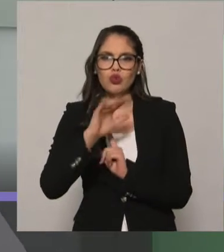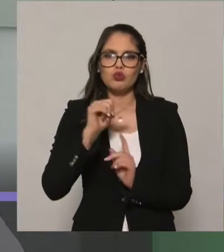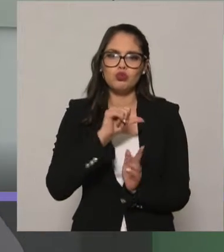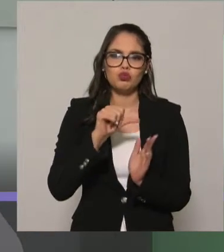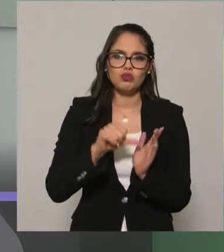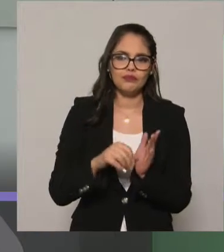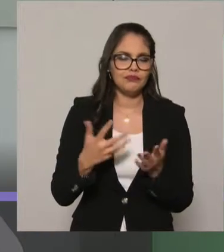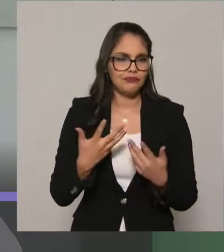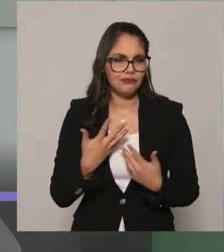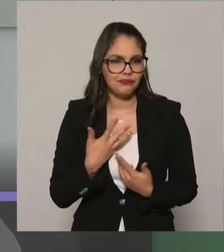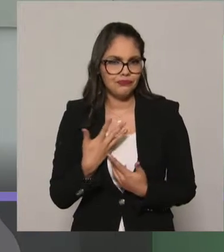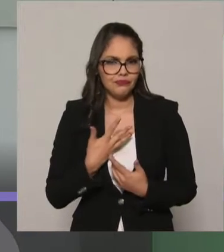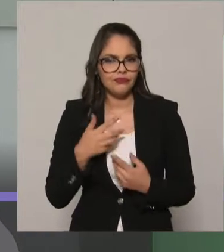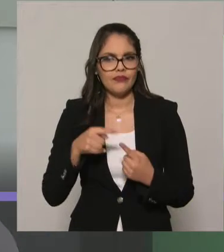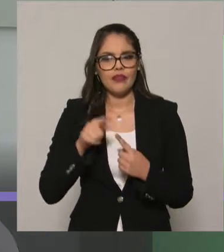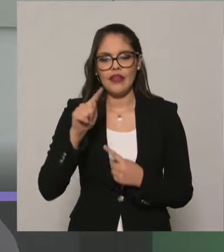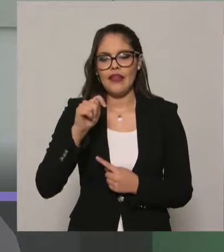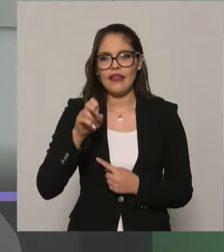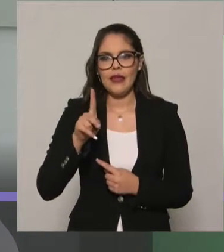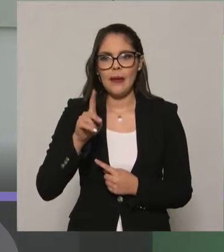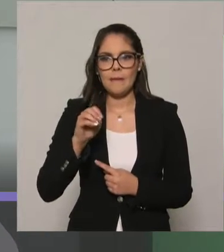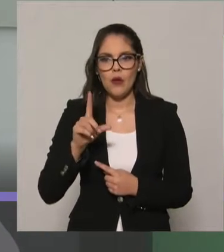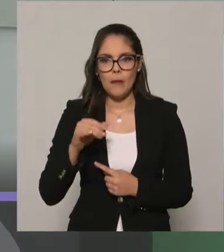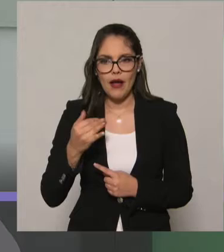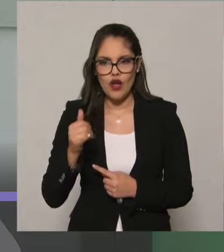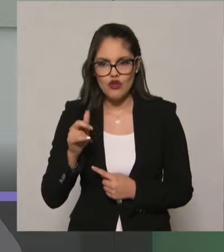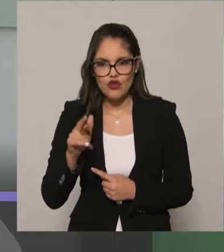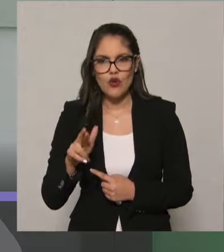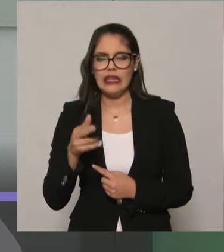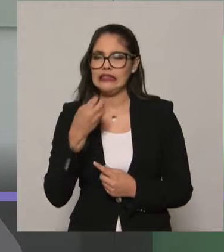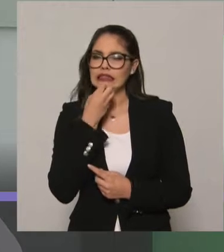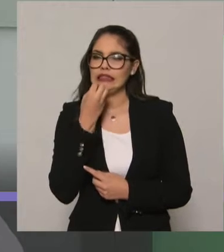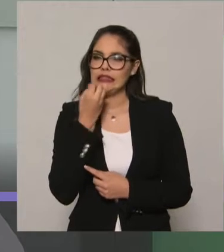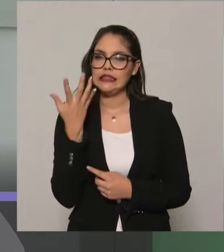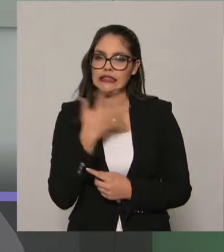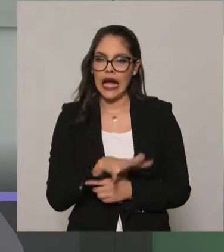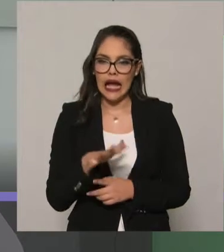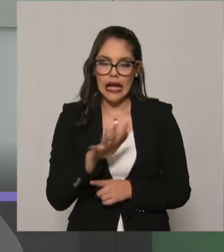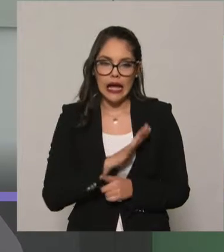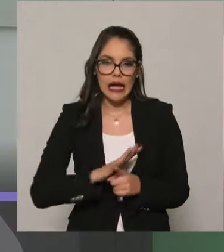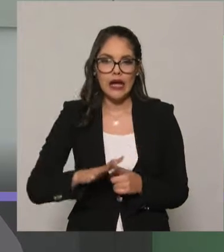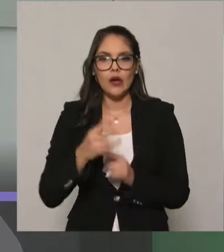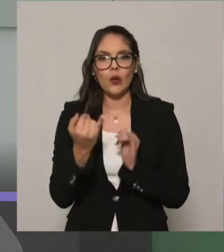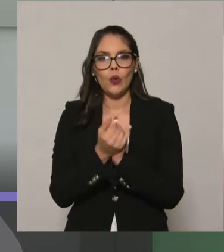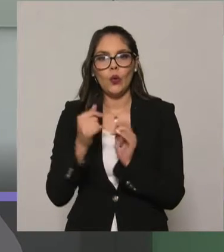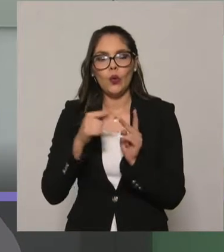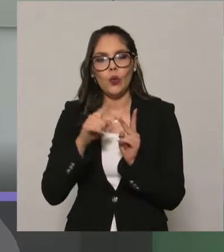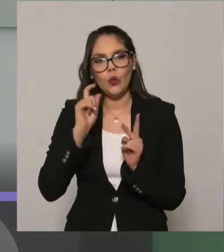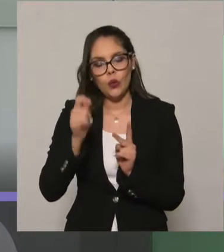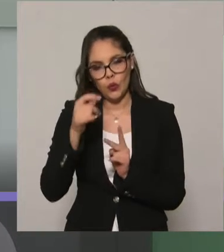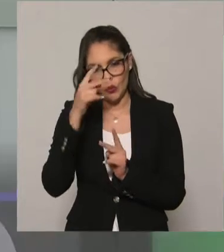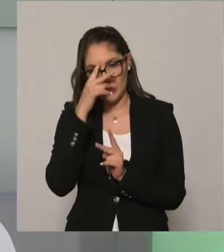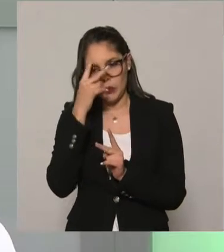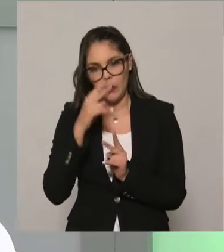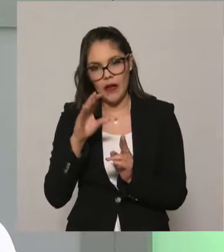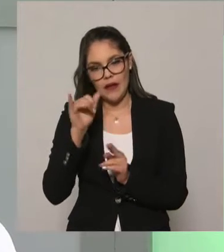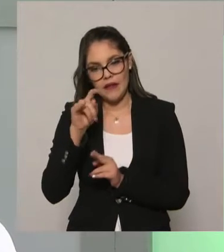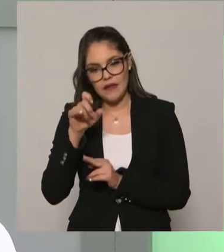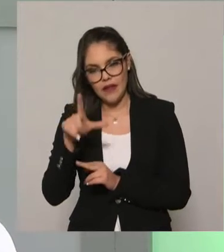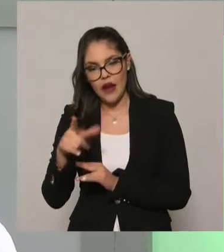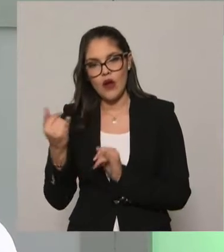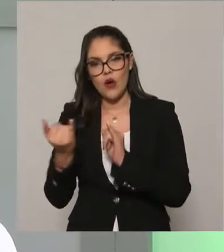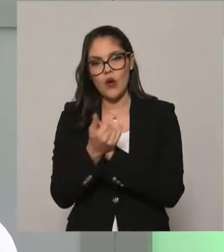tienes Templo Mayor. Templo Mayor, una visita que vale mucho la pena. Hay que visitar la catedral y el